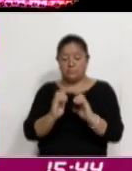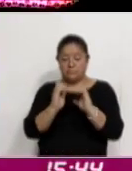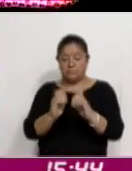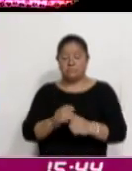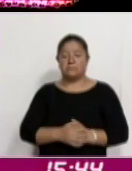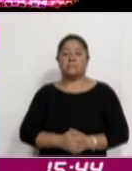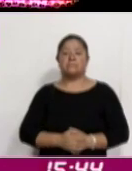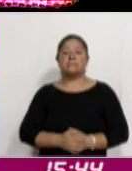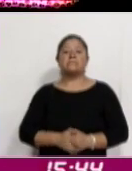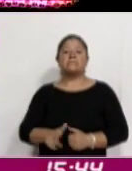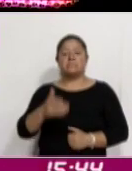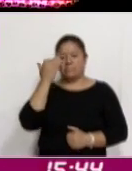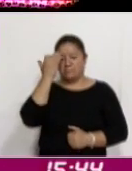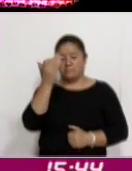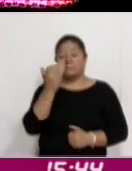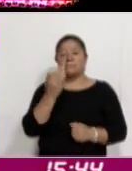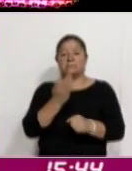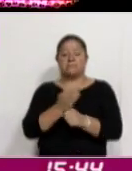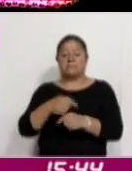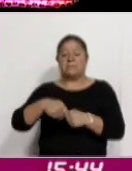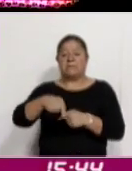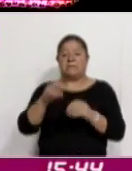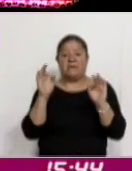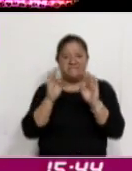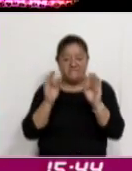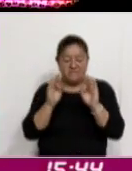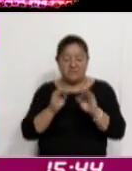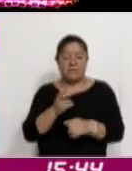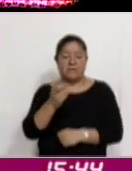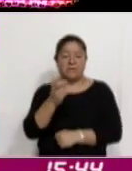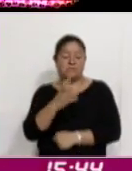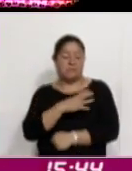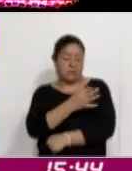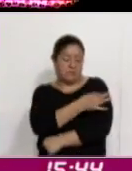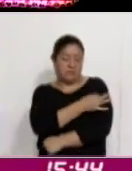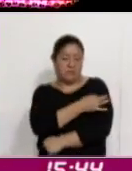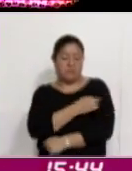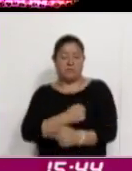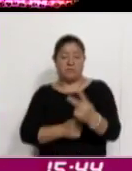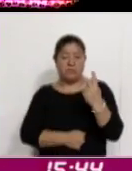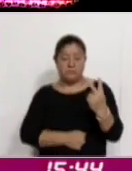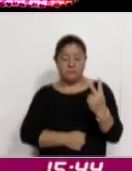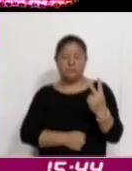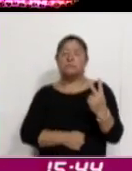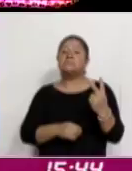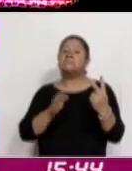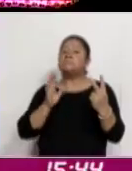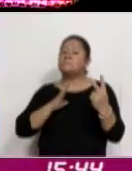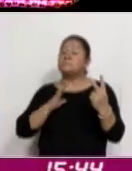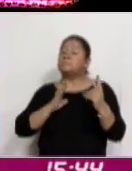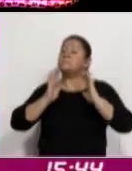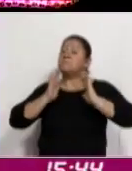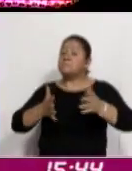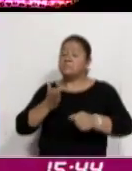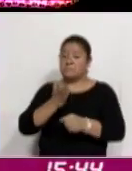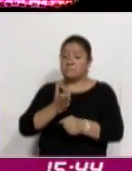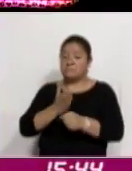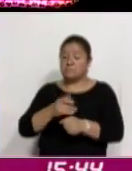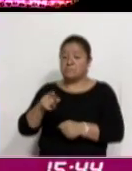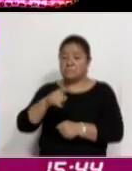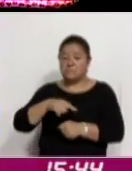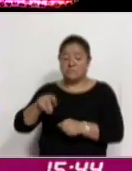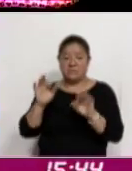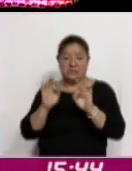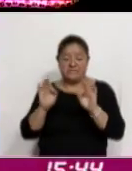durante la temporada invernal. Estos virus de la influenza y COVID-19 están presentes ya en todo momento, así es